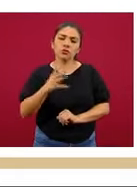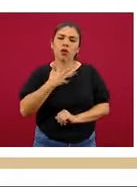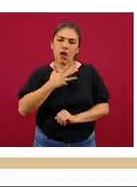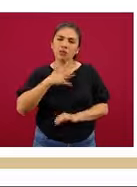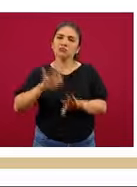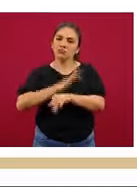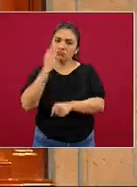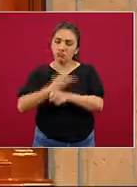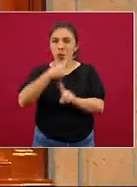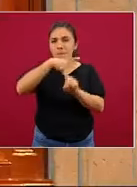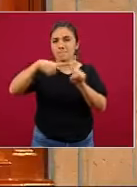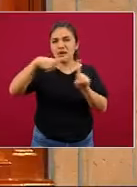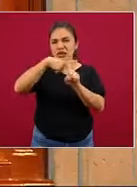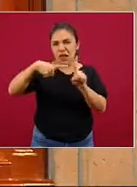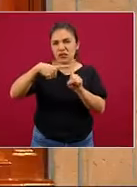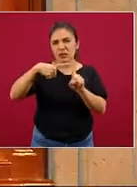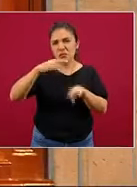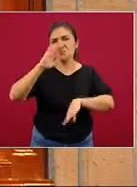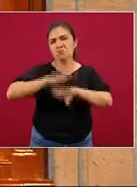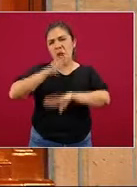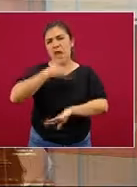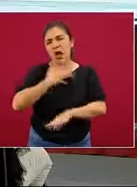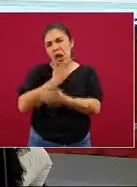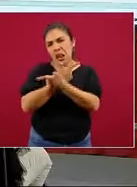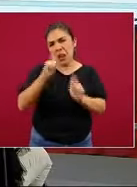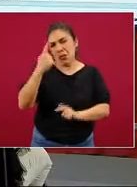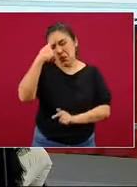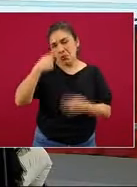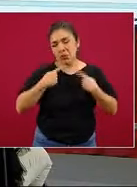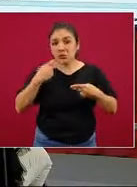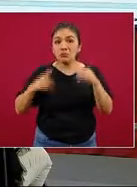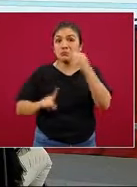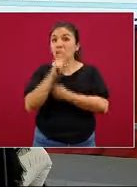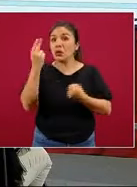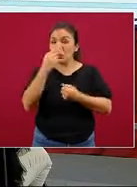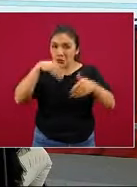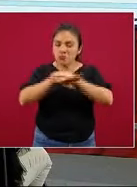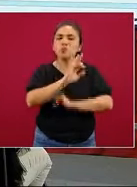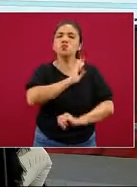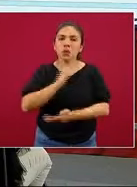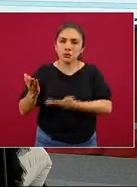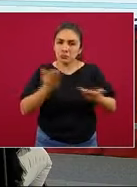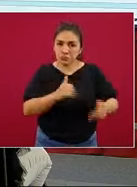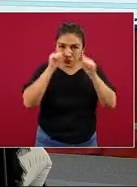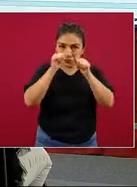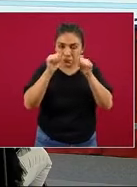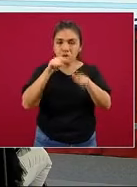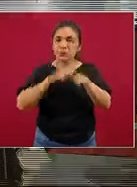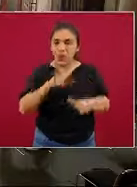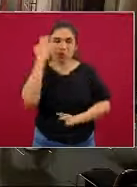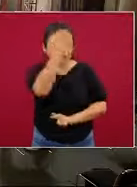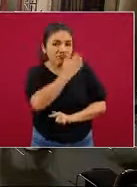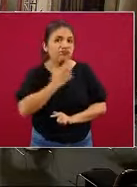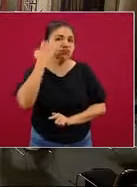tienen más de la mitad de sus camas disponibles, y también es un monitoreo constante para evitar la